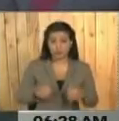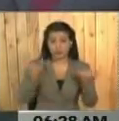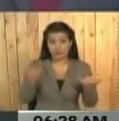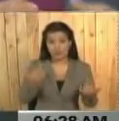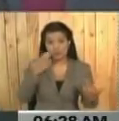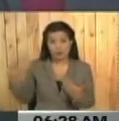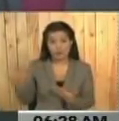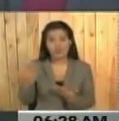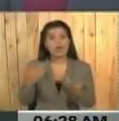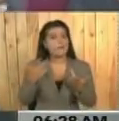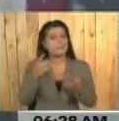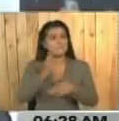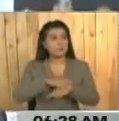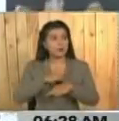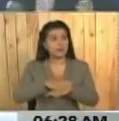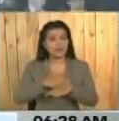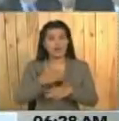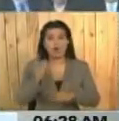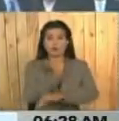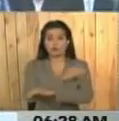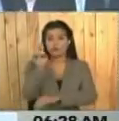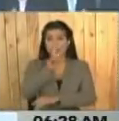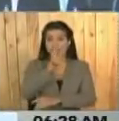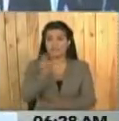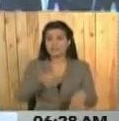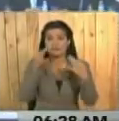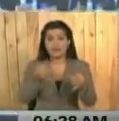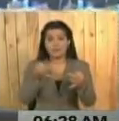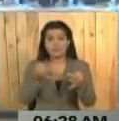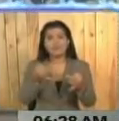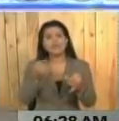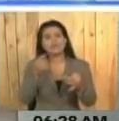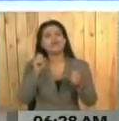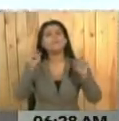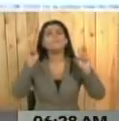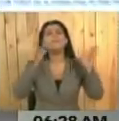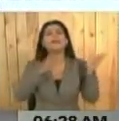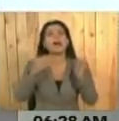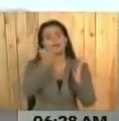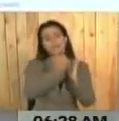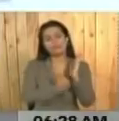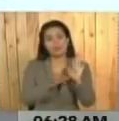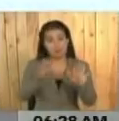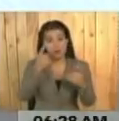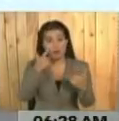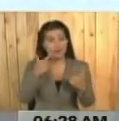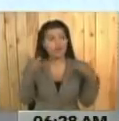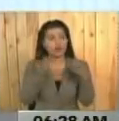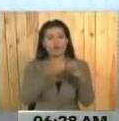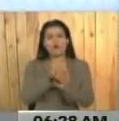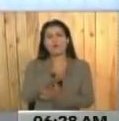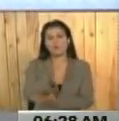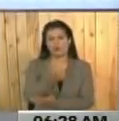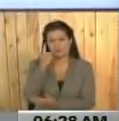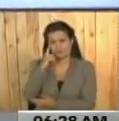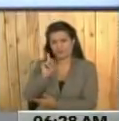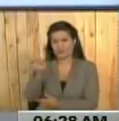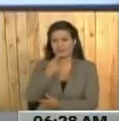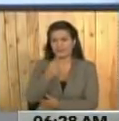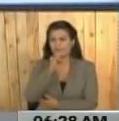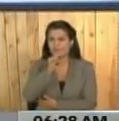lectura de porque es la primera vez que la oposición venezolana una una hoja de ruta Vámonos de inmediato a su página oficial de la mut y nos trae una